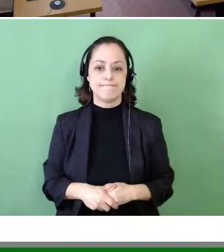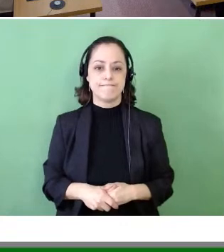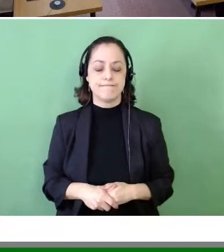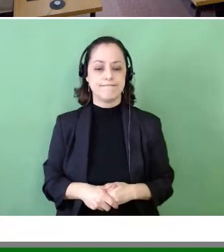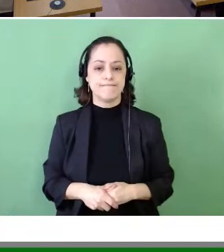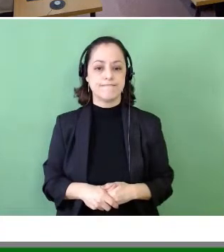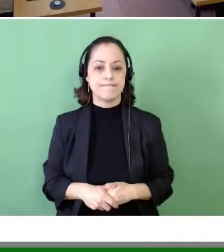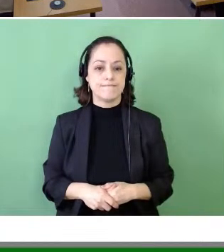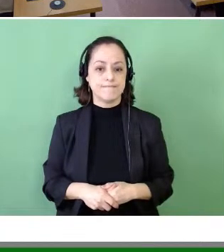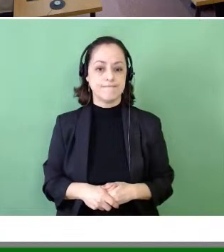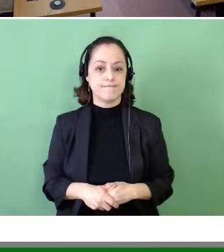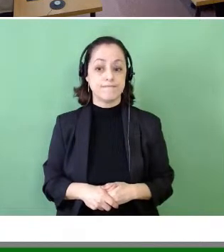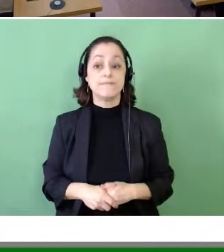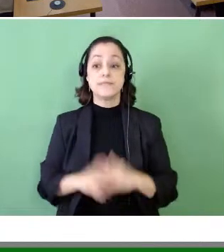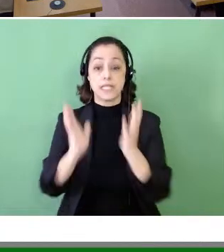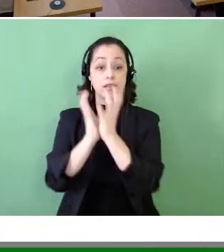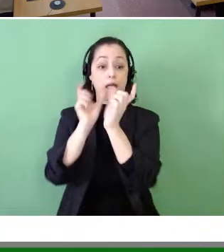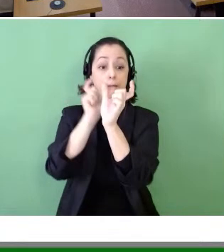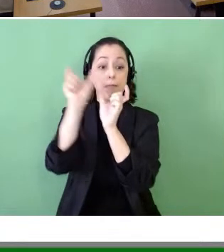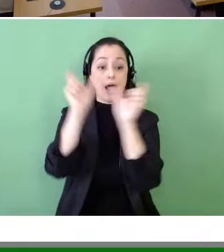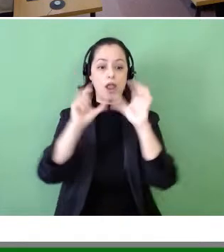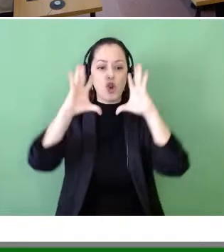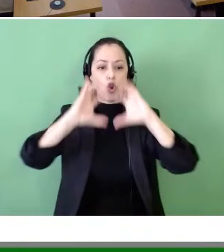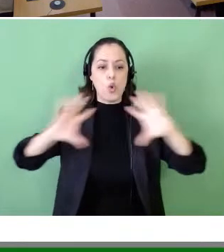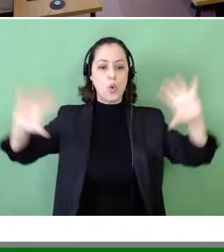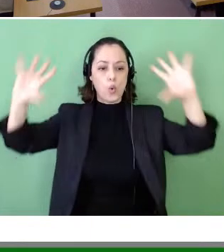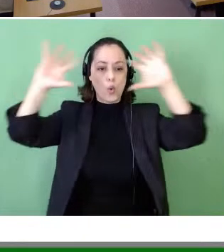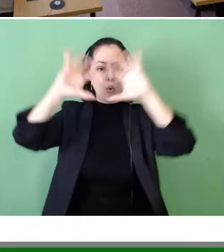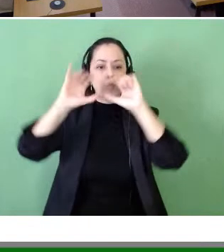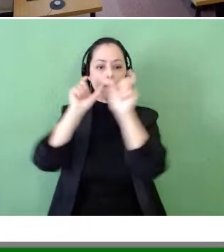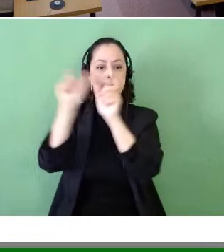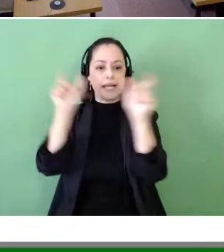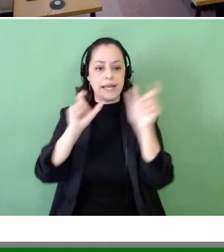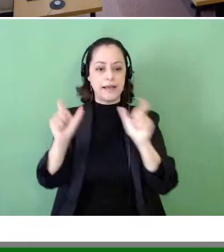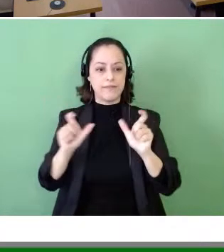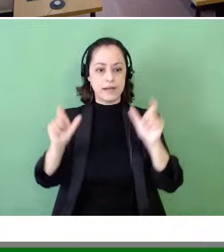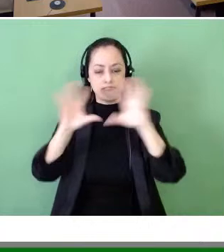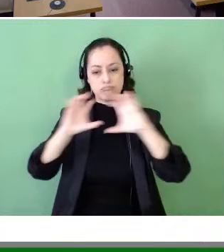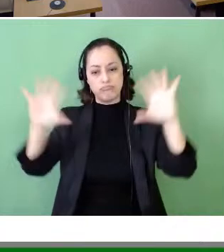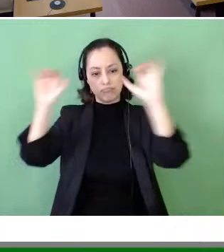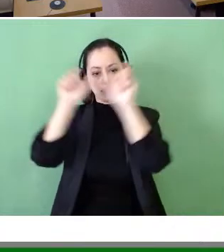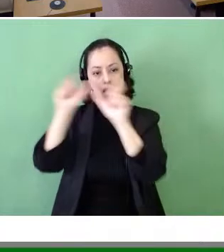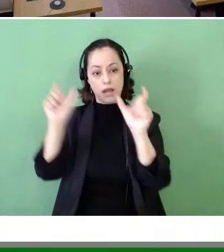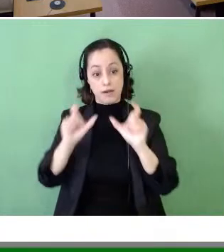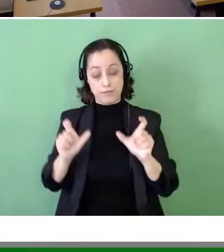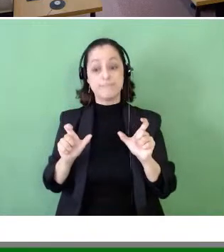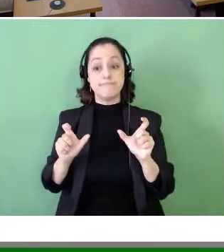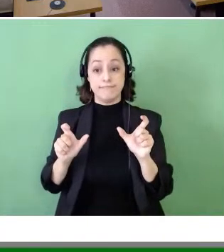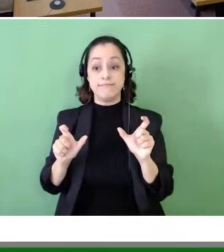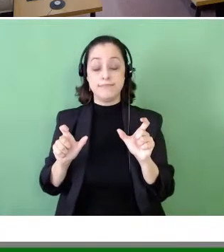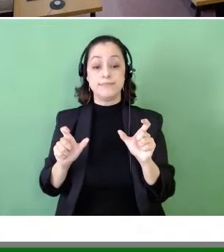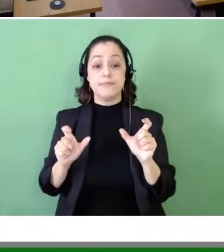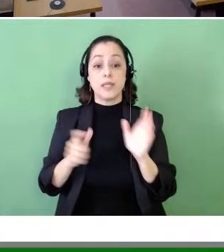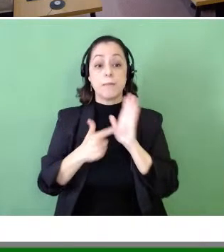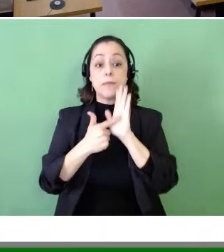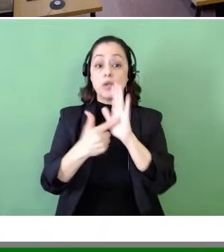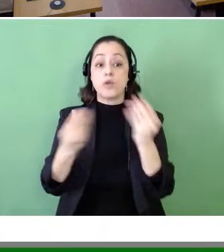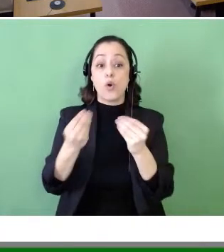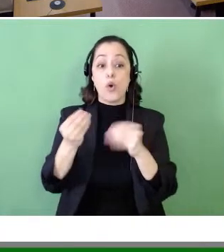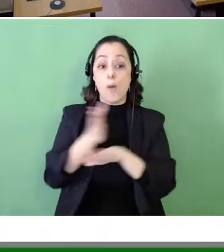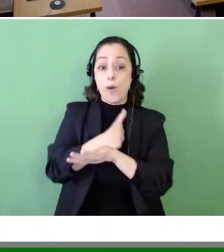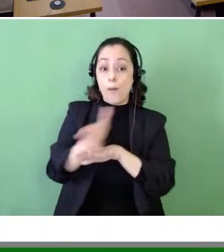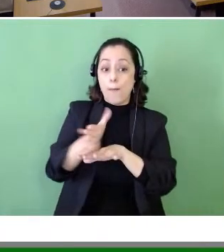un grupo de palabras, ¿cómo se dice? Una nube de palabras acerca de mercado que se puede